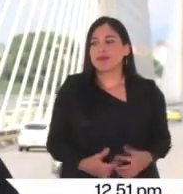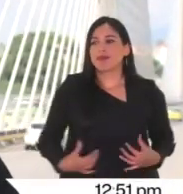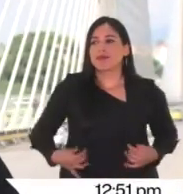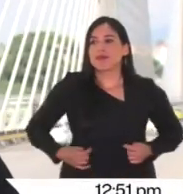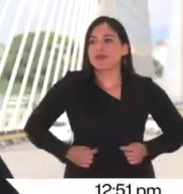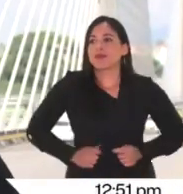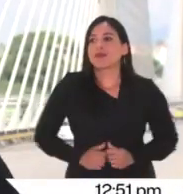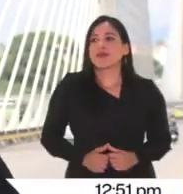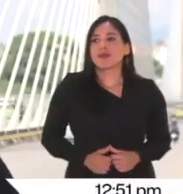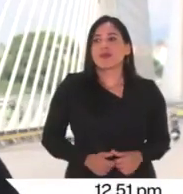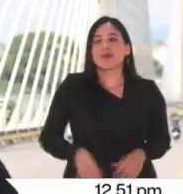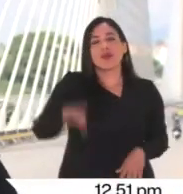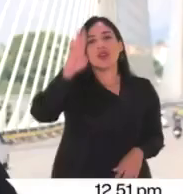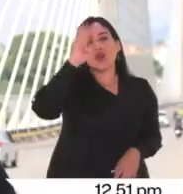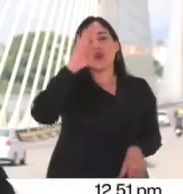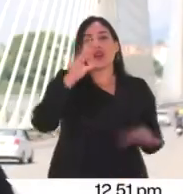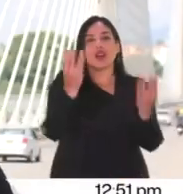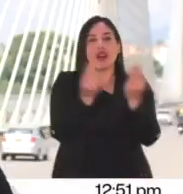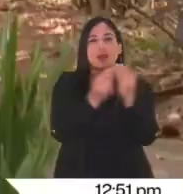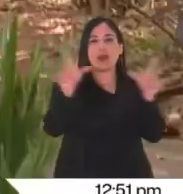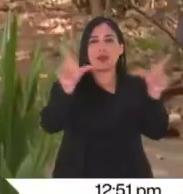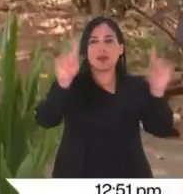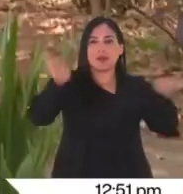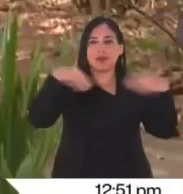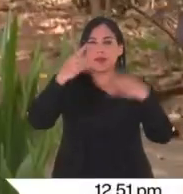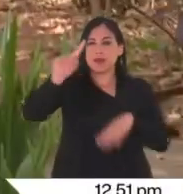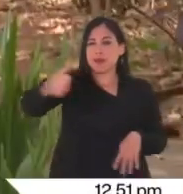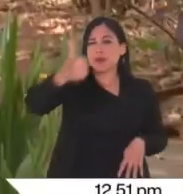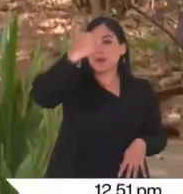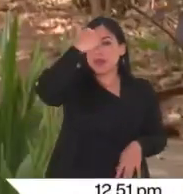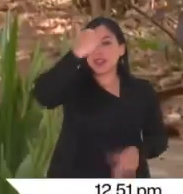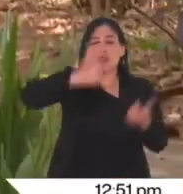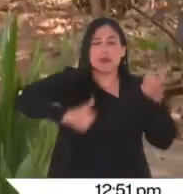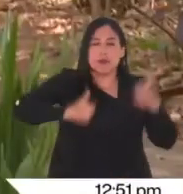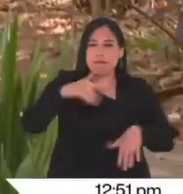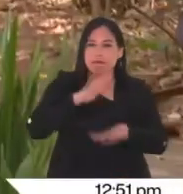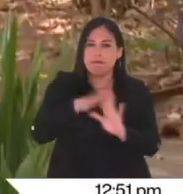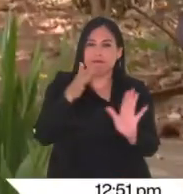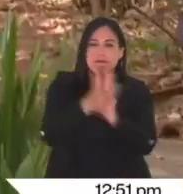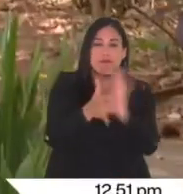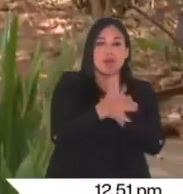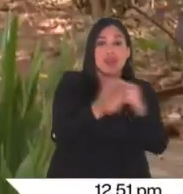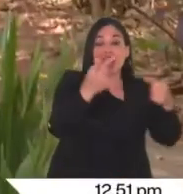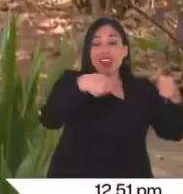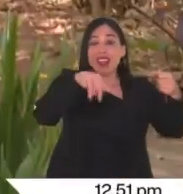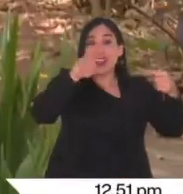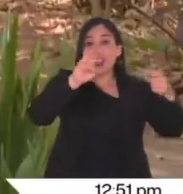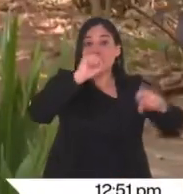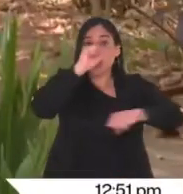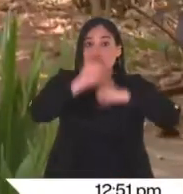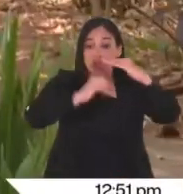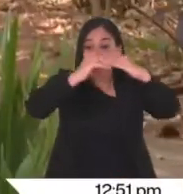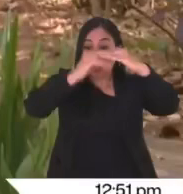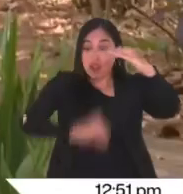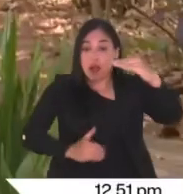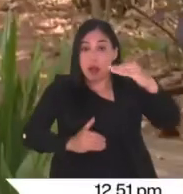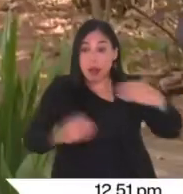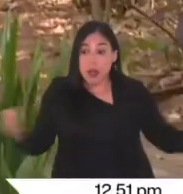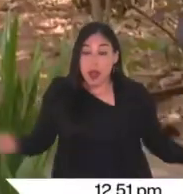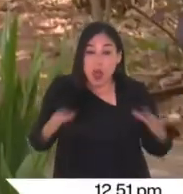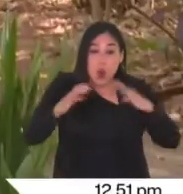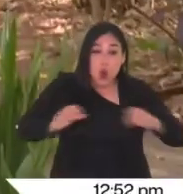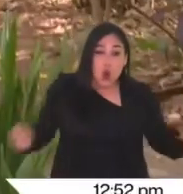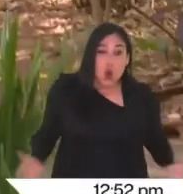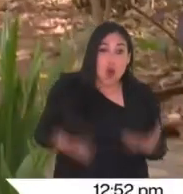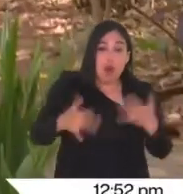Hola, compañera televidentes, buenas tardes. Pues mire, principalmente es que el menor entraría en un proceso de restablecimiento